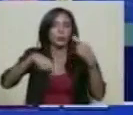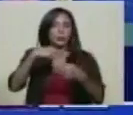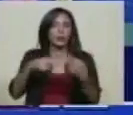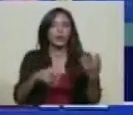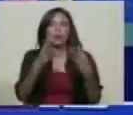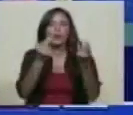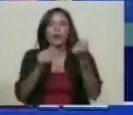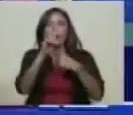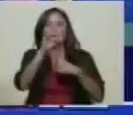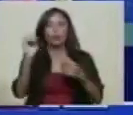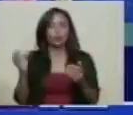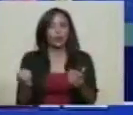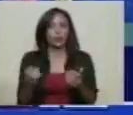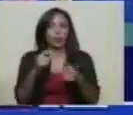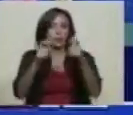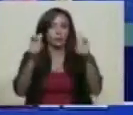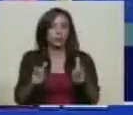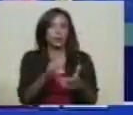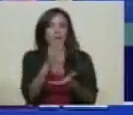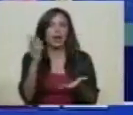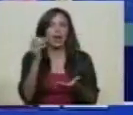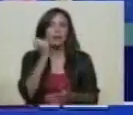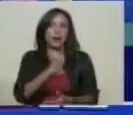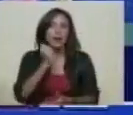200 en Valencia.